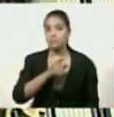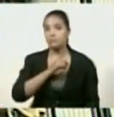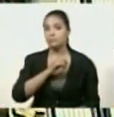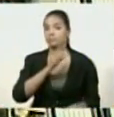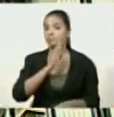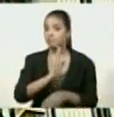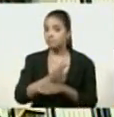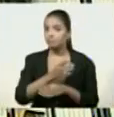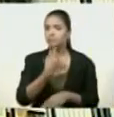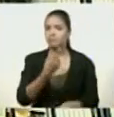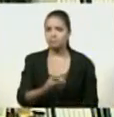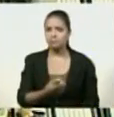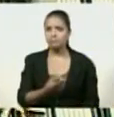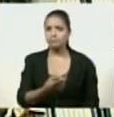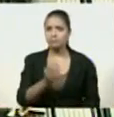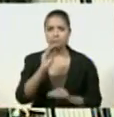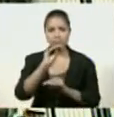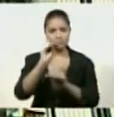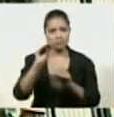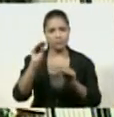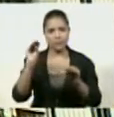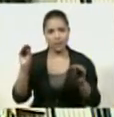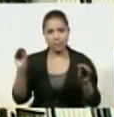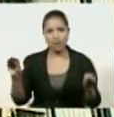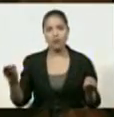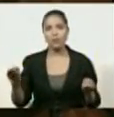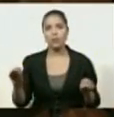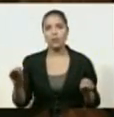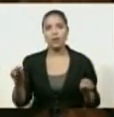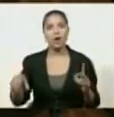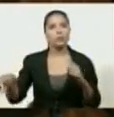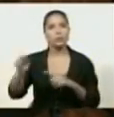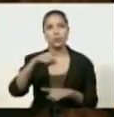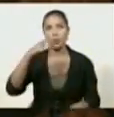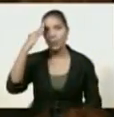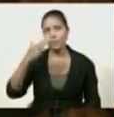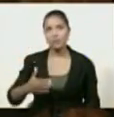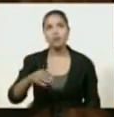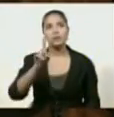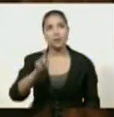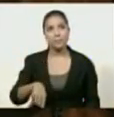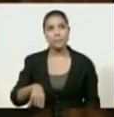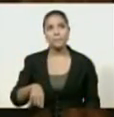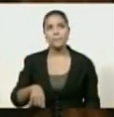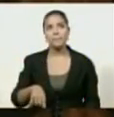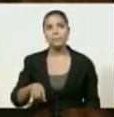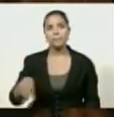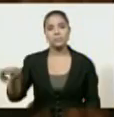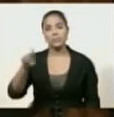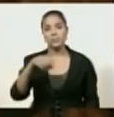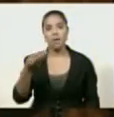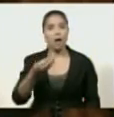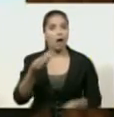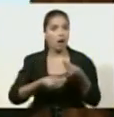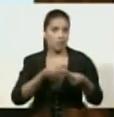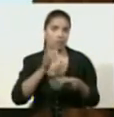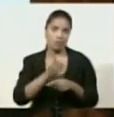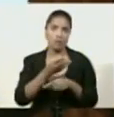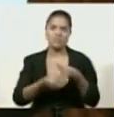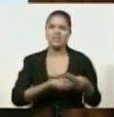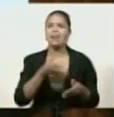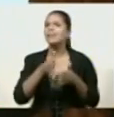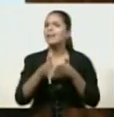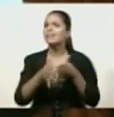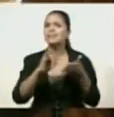delito. Usted acaba de hacer un llamado a los militares, incluso a que, bueno, hagan lo que tengan que hacer. ¿Qué